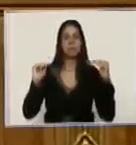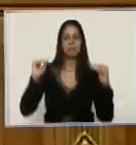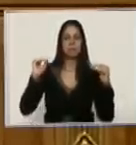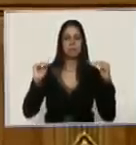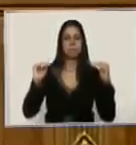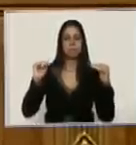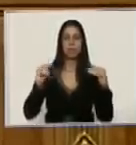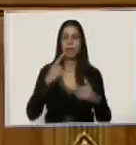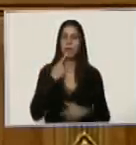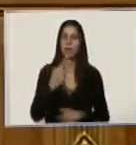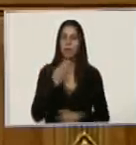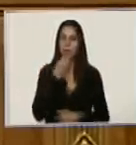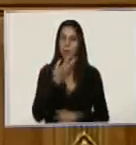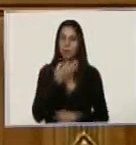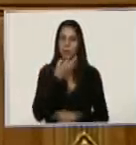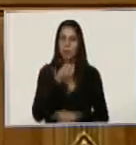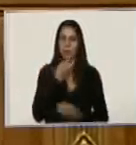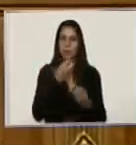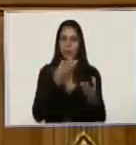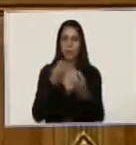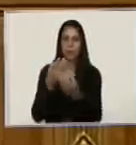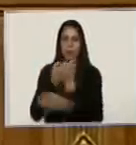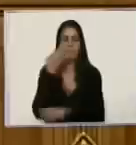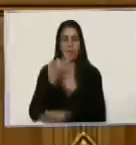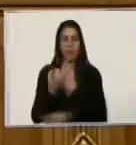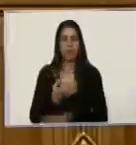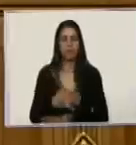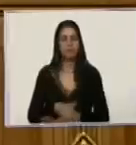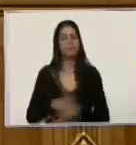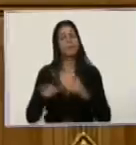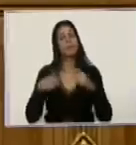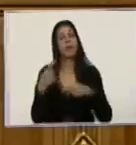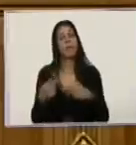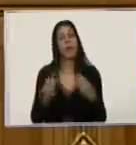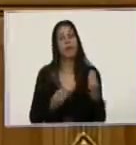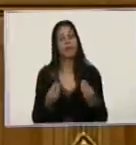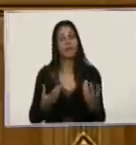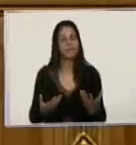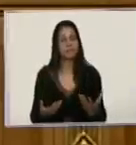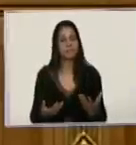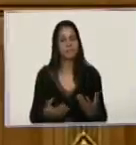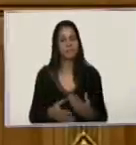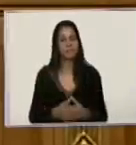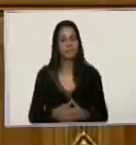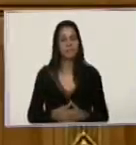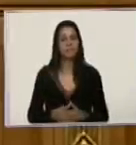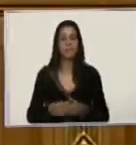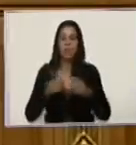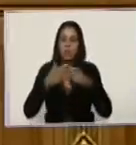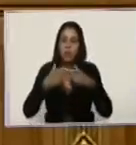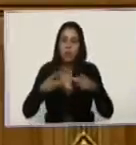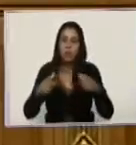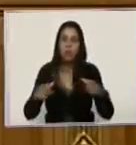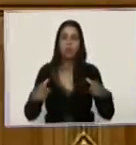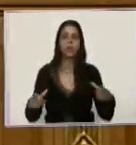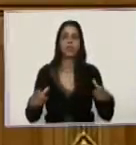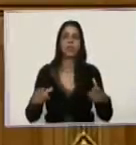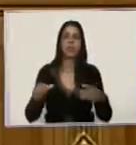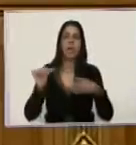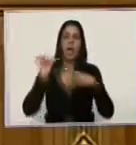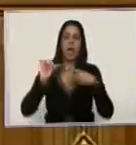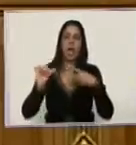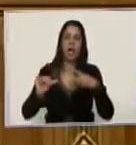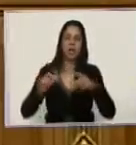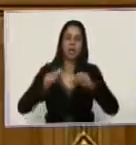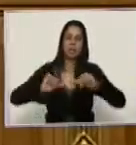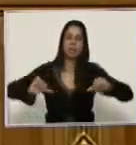decir la verdad de lo que está pasando. Después tenemos que ir a una extensión de las áreas, porque